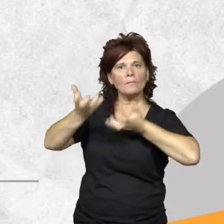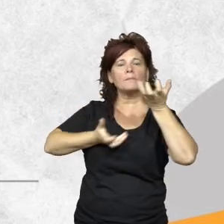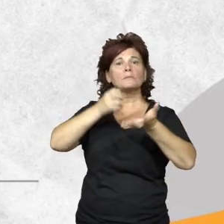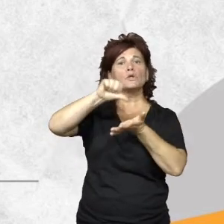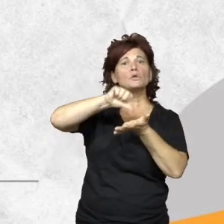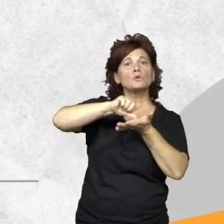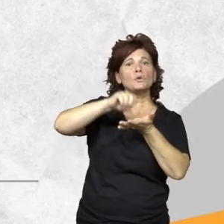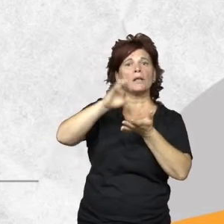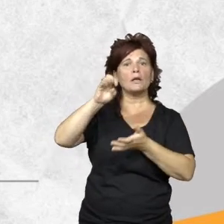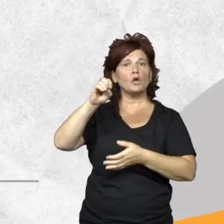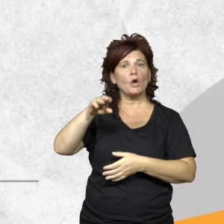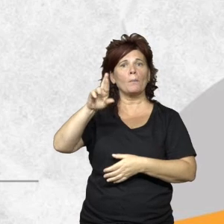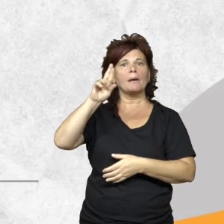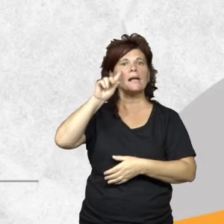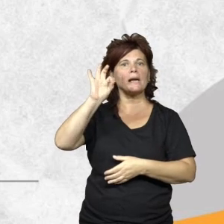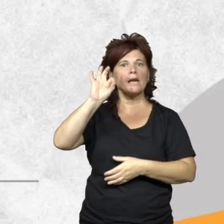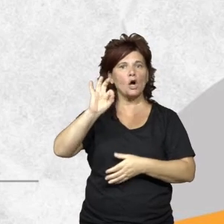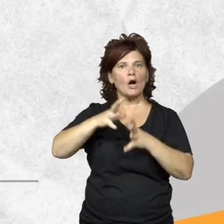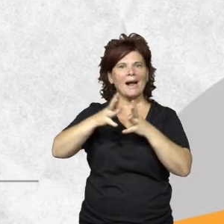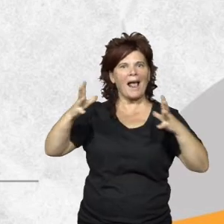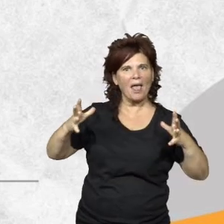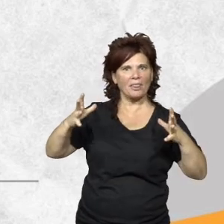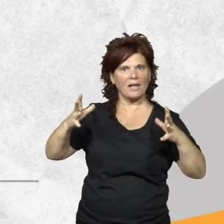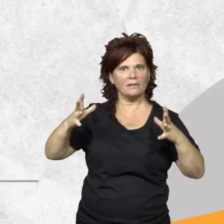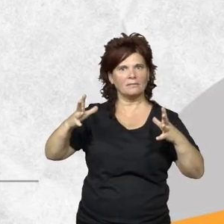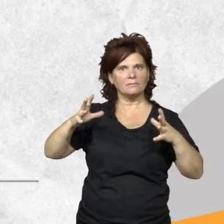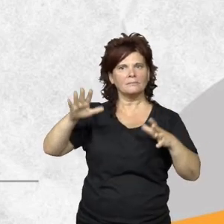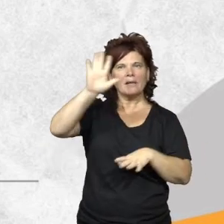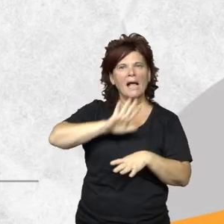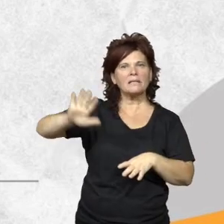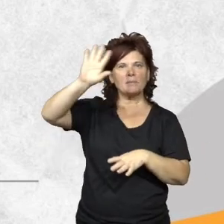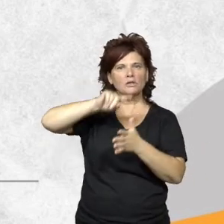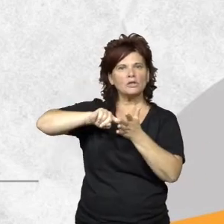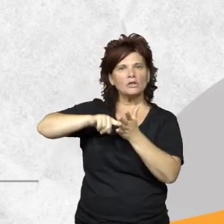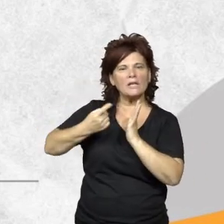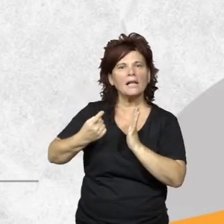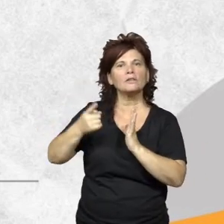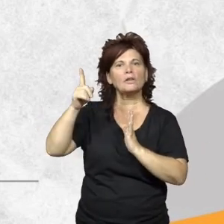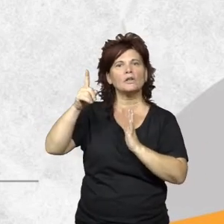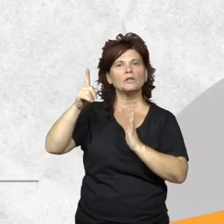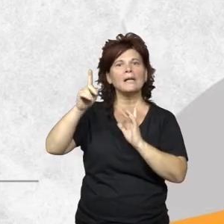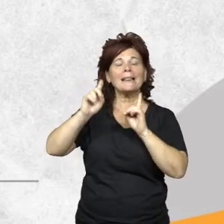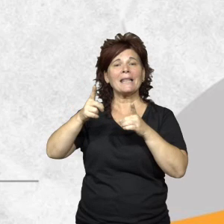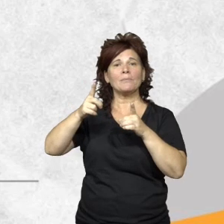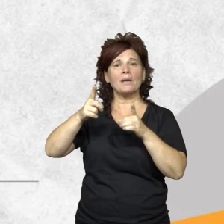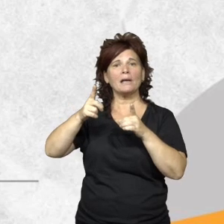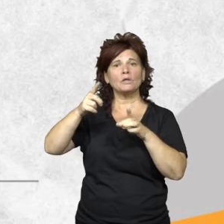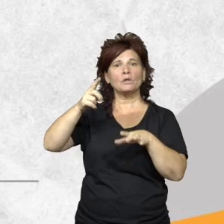ciudad que se llama Río Grande, en la zona centro Tolwyn y en el sur de la